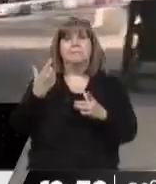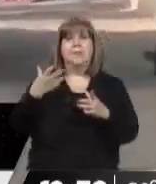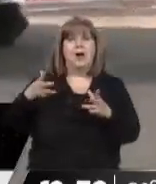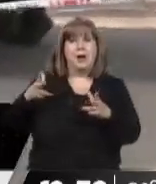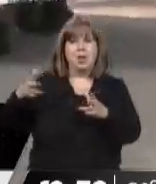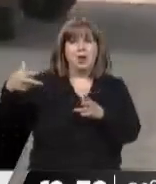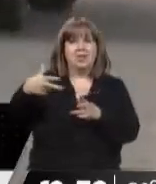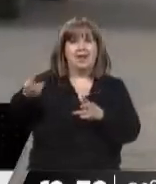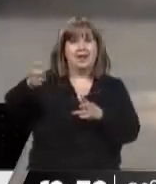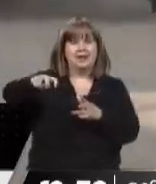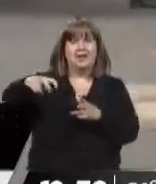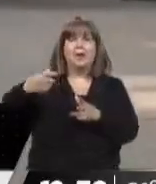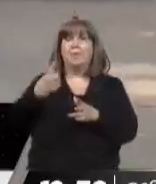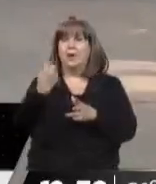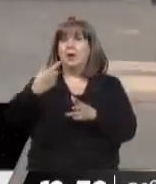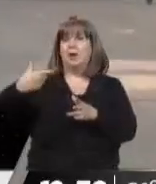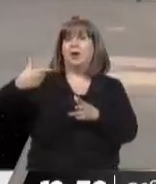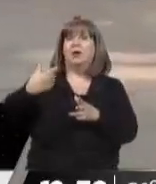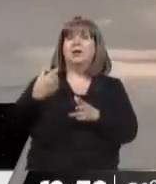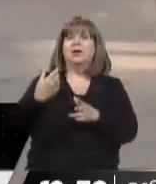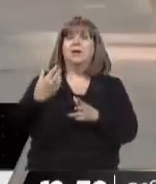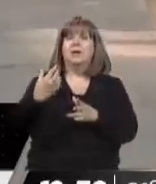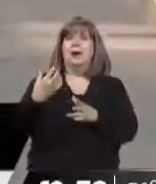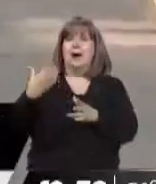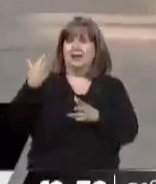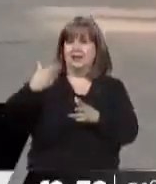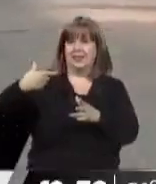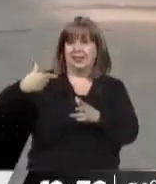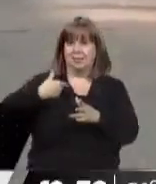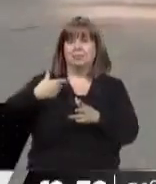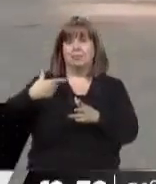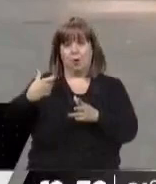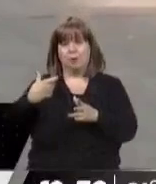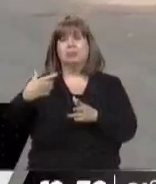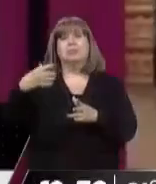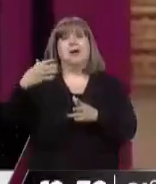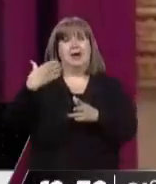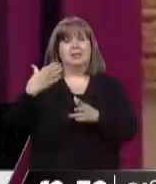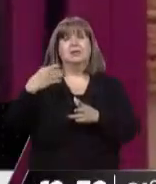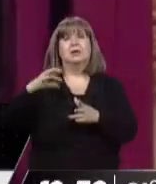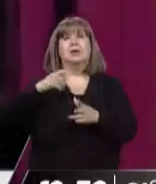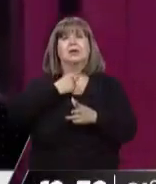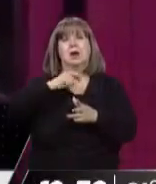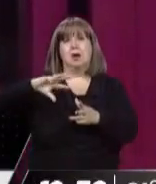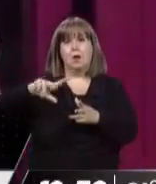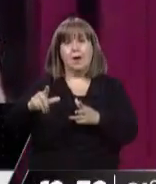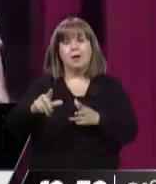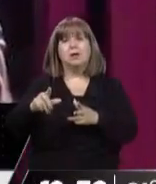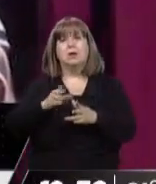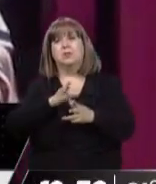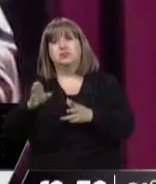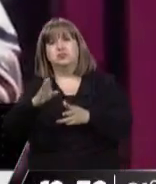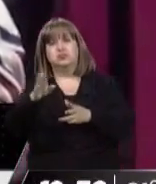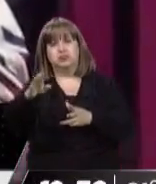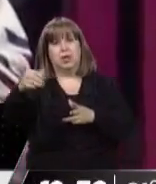instancia a el empresario Emilio Jiménez allí en el departamento de Guaymallén, que posteriormente terminaron